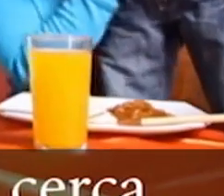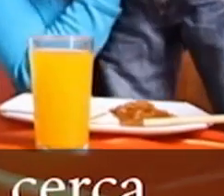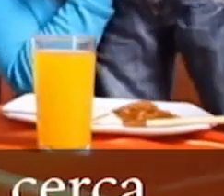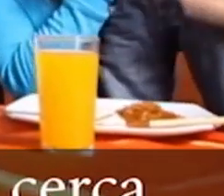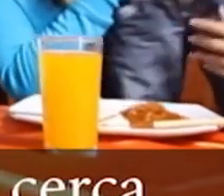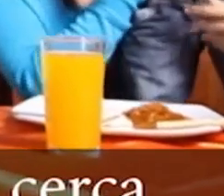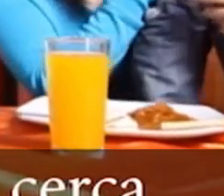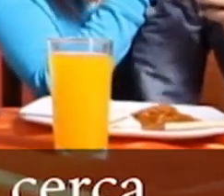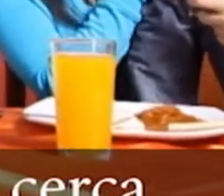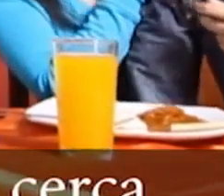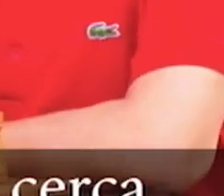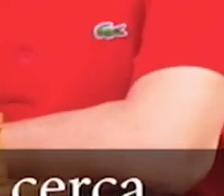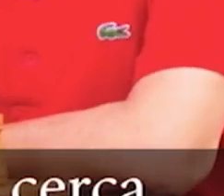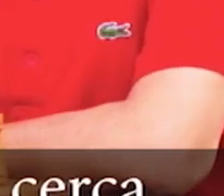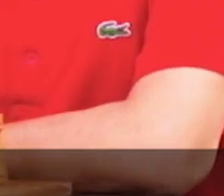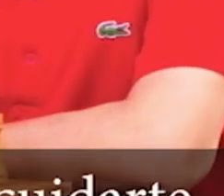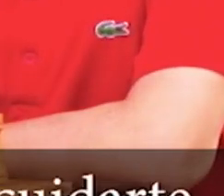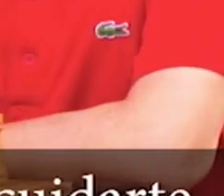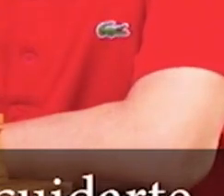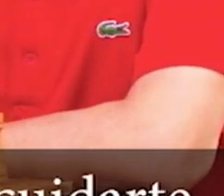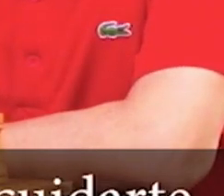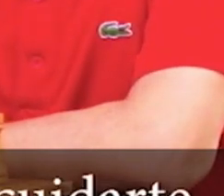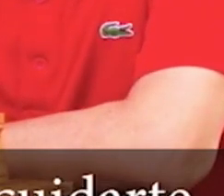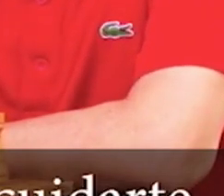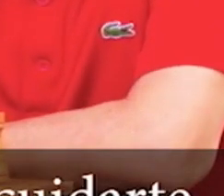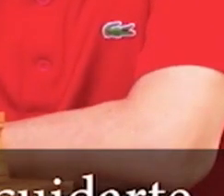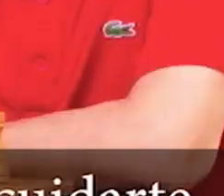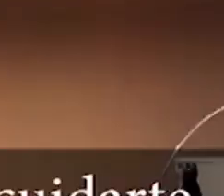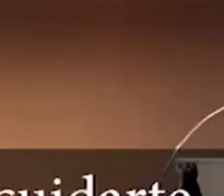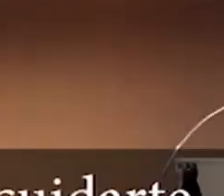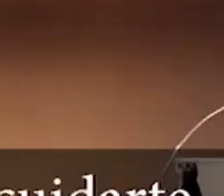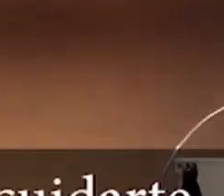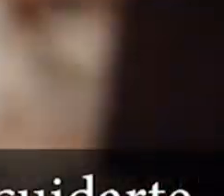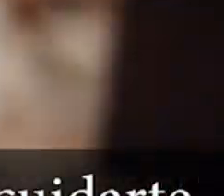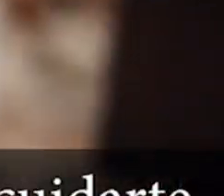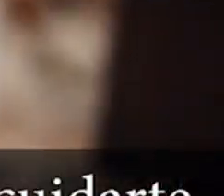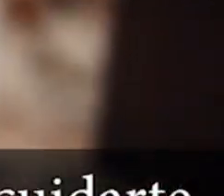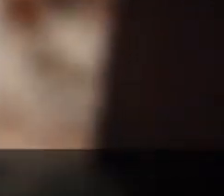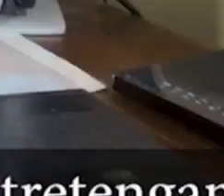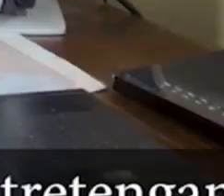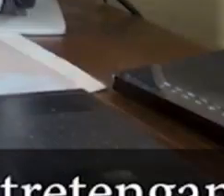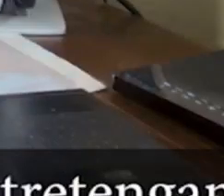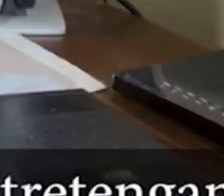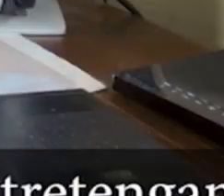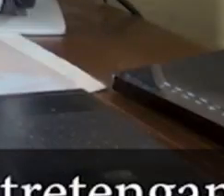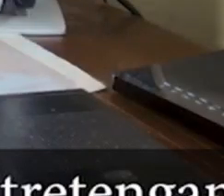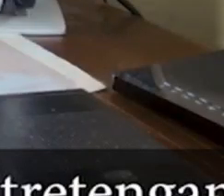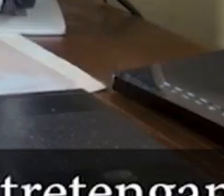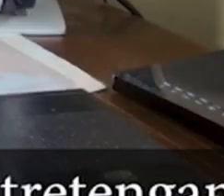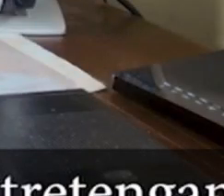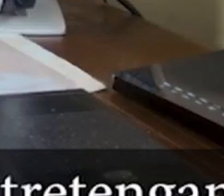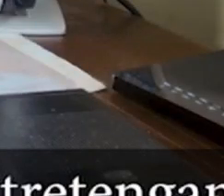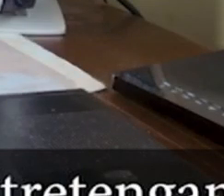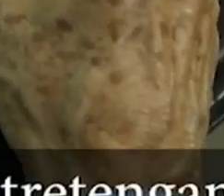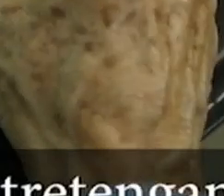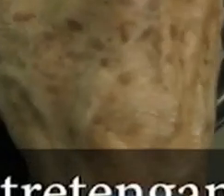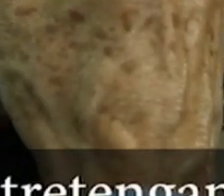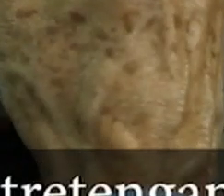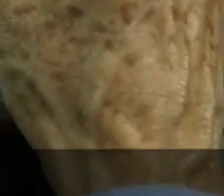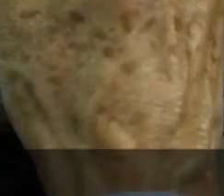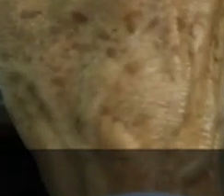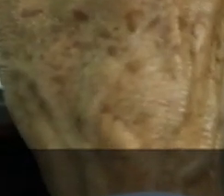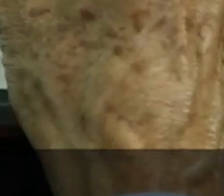Pronto estaremos nuevamente cerca, pero ahora debes quedarte en casa y cuidarte. Realiza actividades que te gusten y